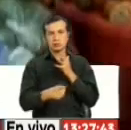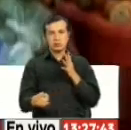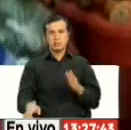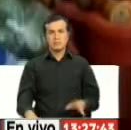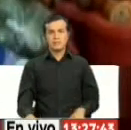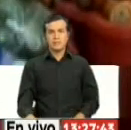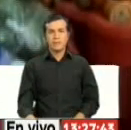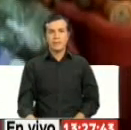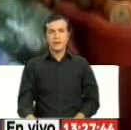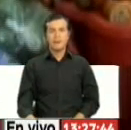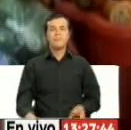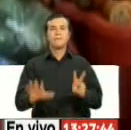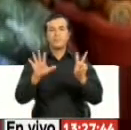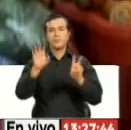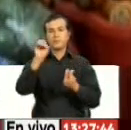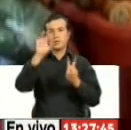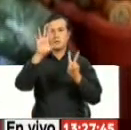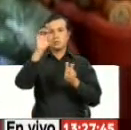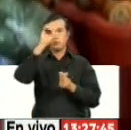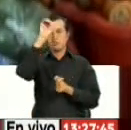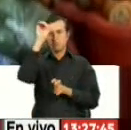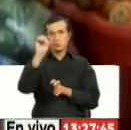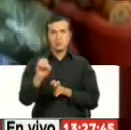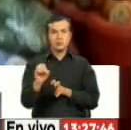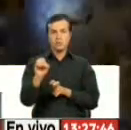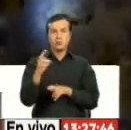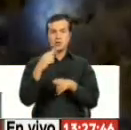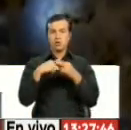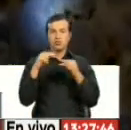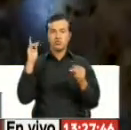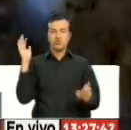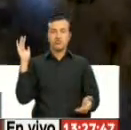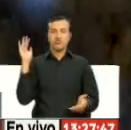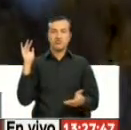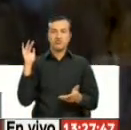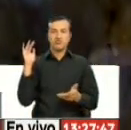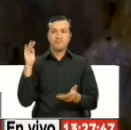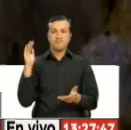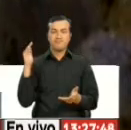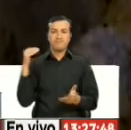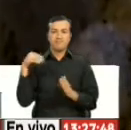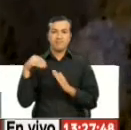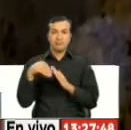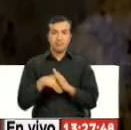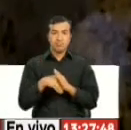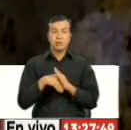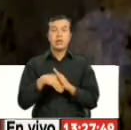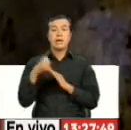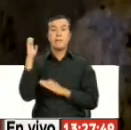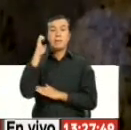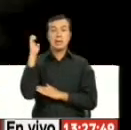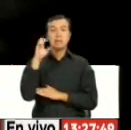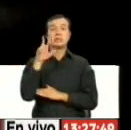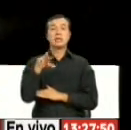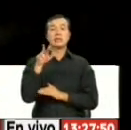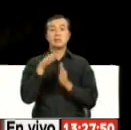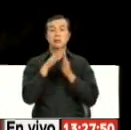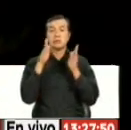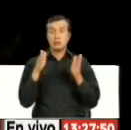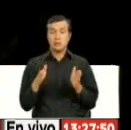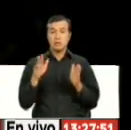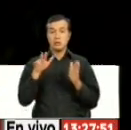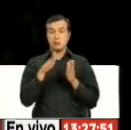es el 70% que terminó el negocio el decreto de estado de excepción tuvo una duración de tres meses durante